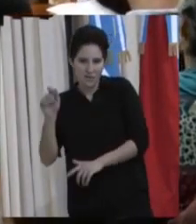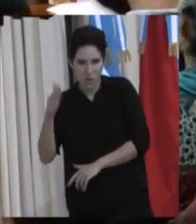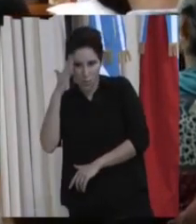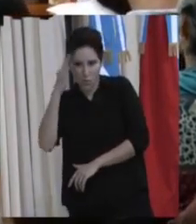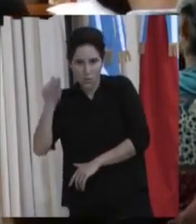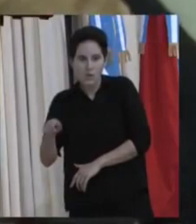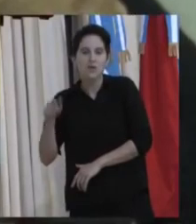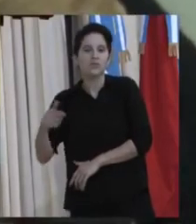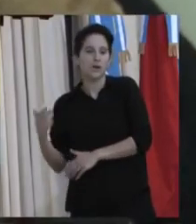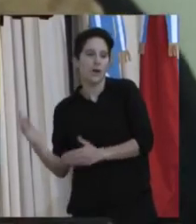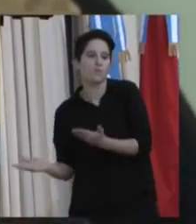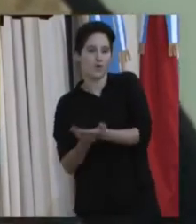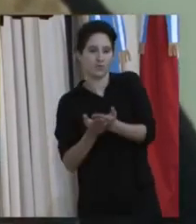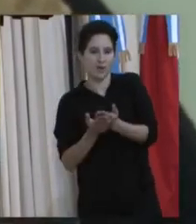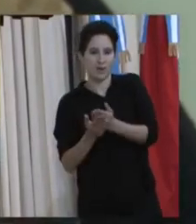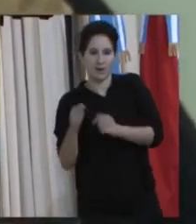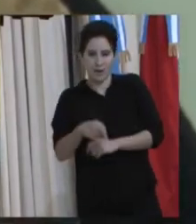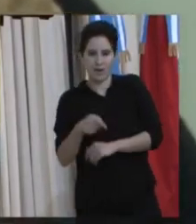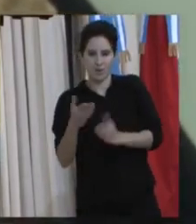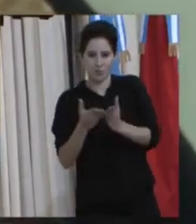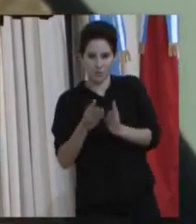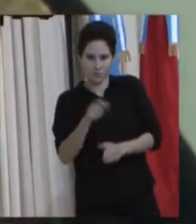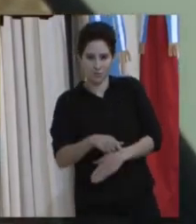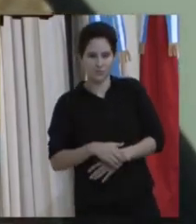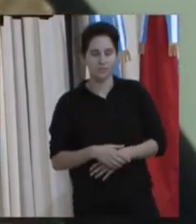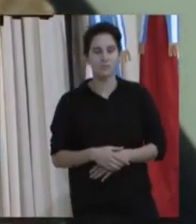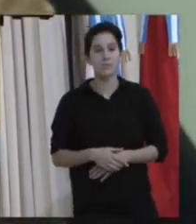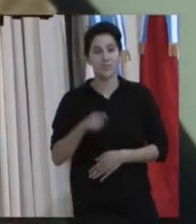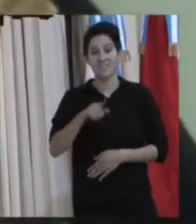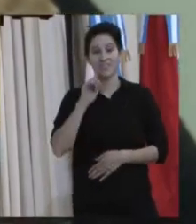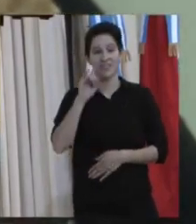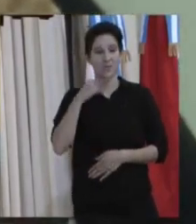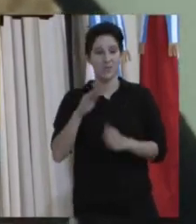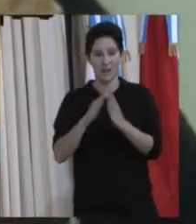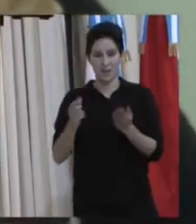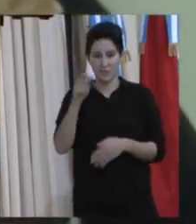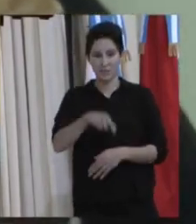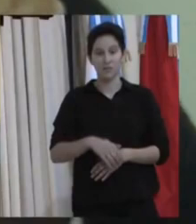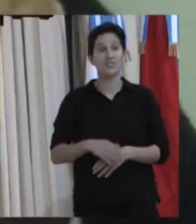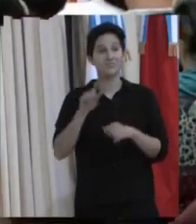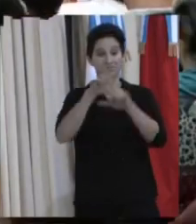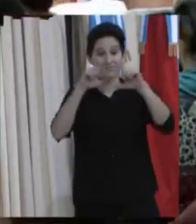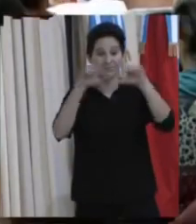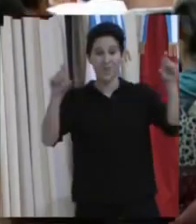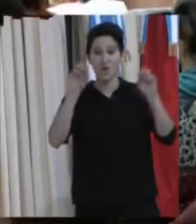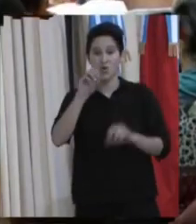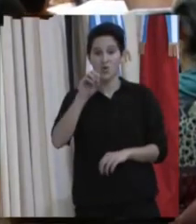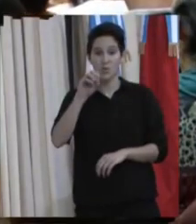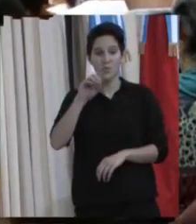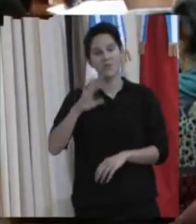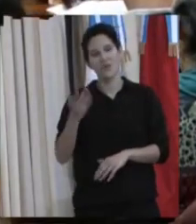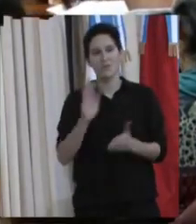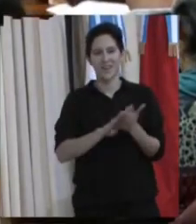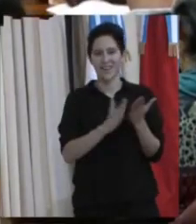va a acompañar a los estudiantes. Y uno es esta revista, que ya desde su nombre se posiciona como en el ala izquierda de la